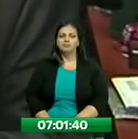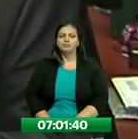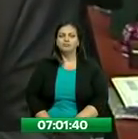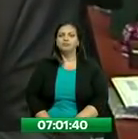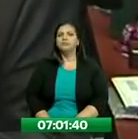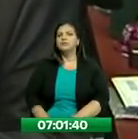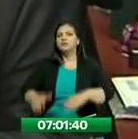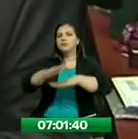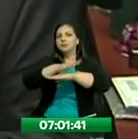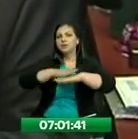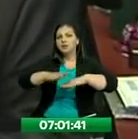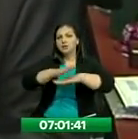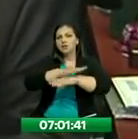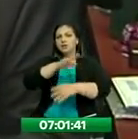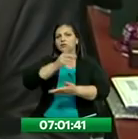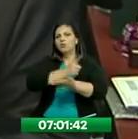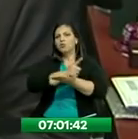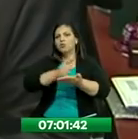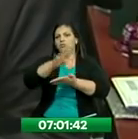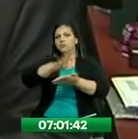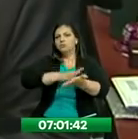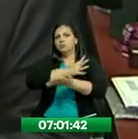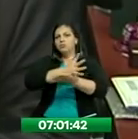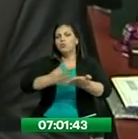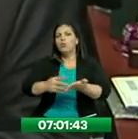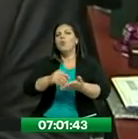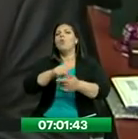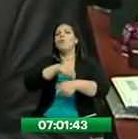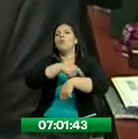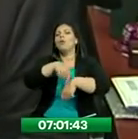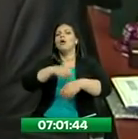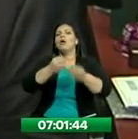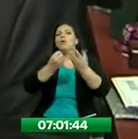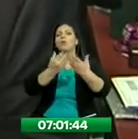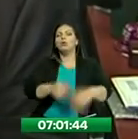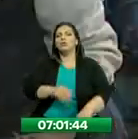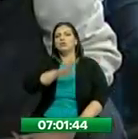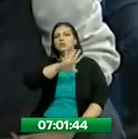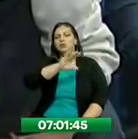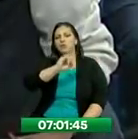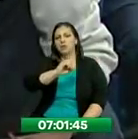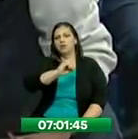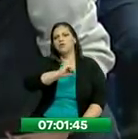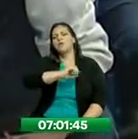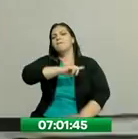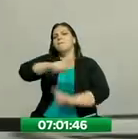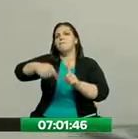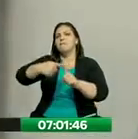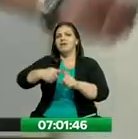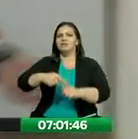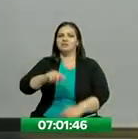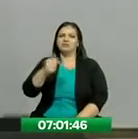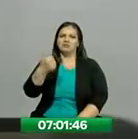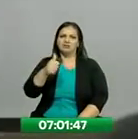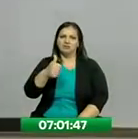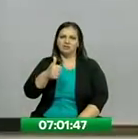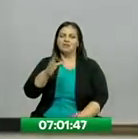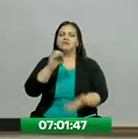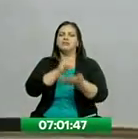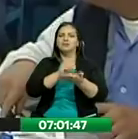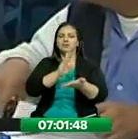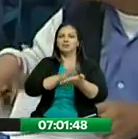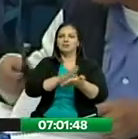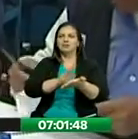el bachillerato con 50 horas, es decir, tenemos 10 horas más. Todos de nuevo a clases, pese a